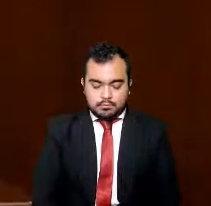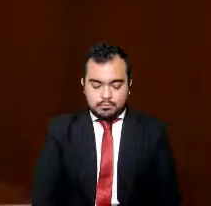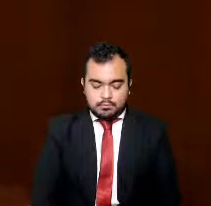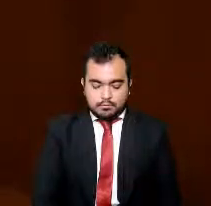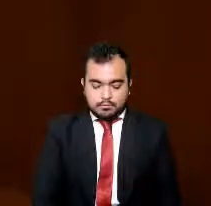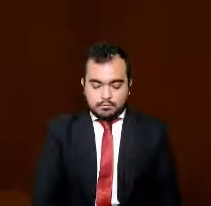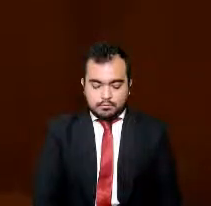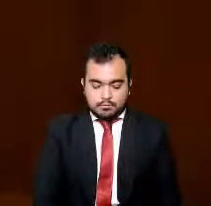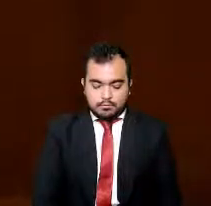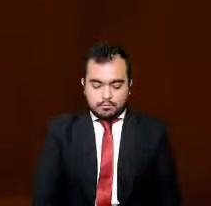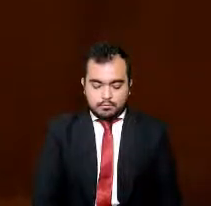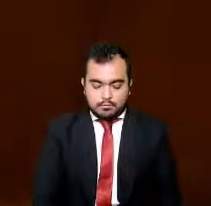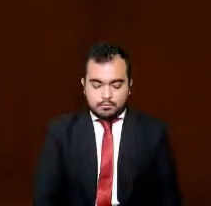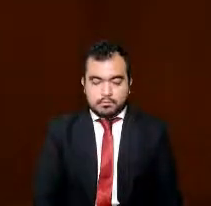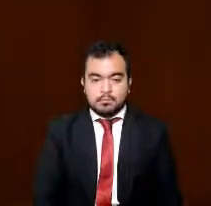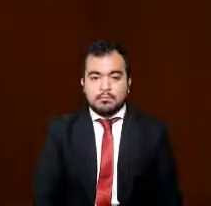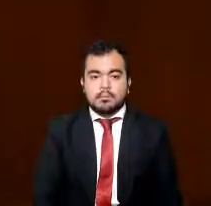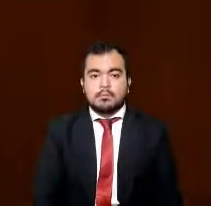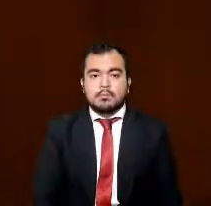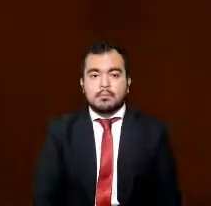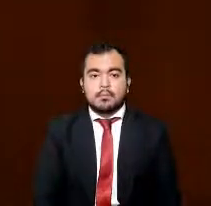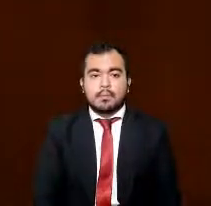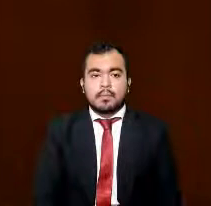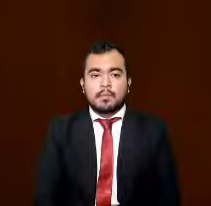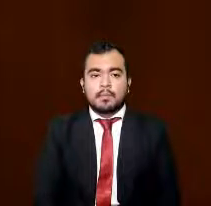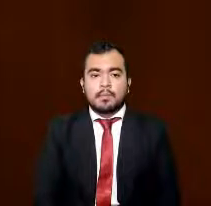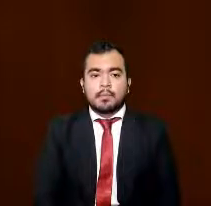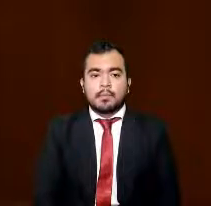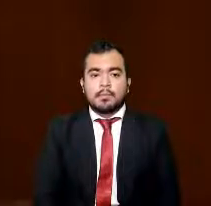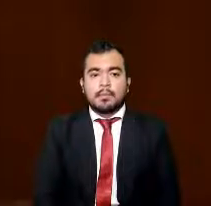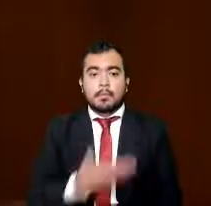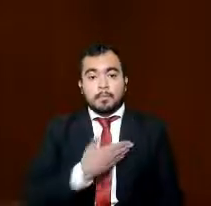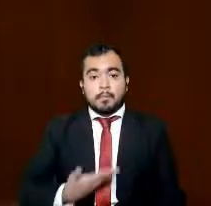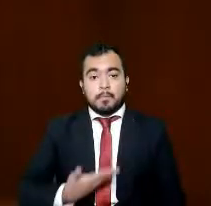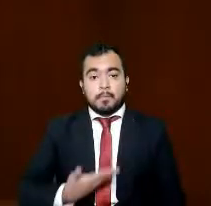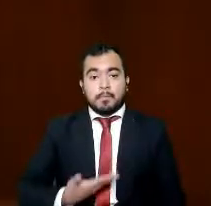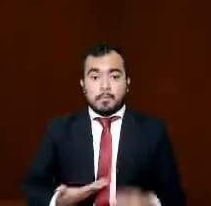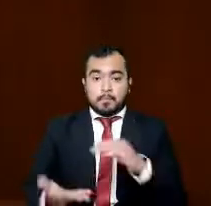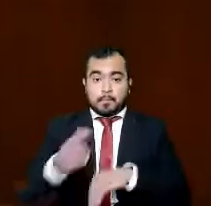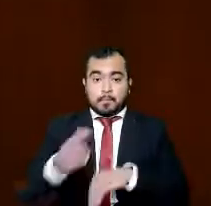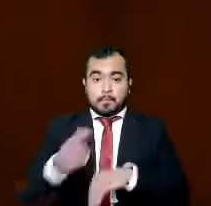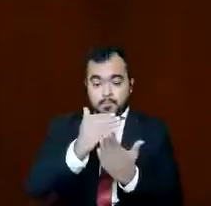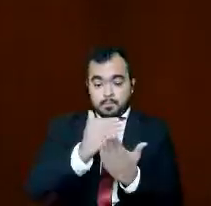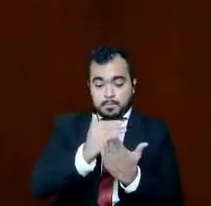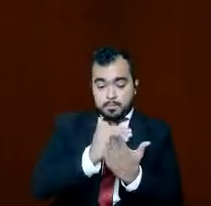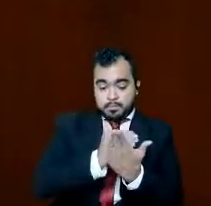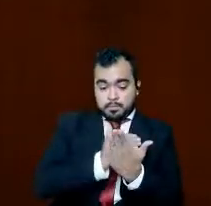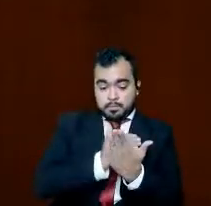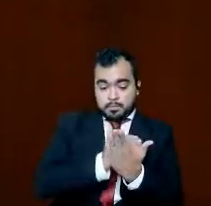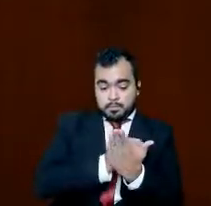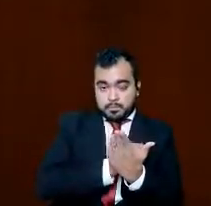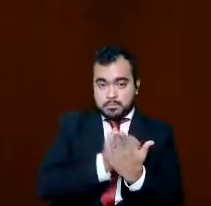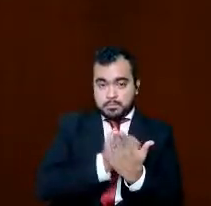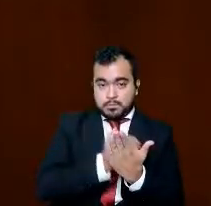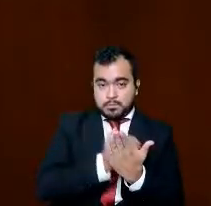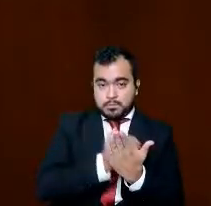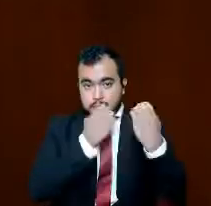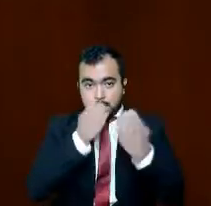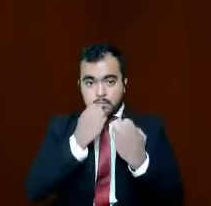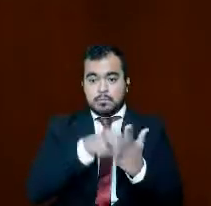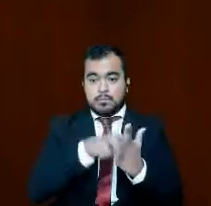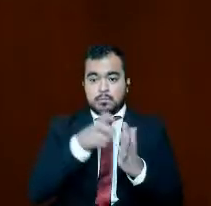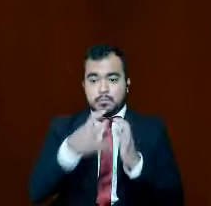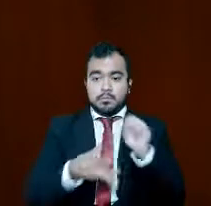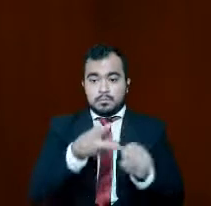Con su venia, presidente. Minuta proyecto de decreto por el que se reforma el artículo 5º transitorio